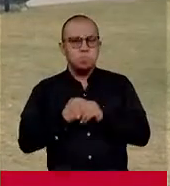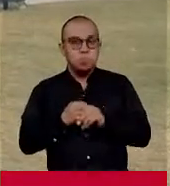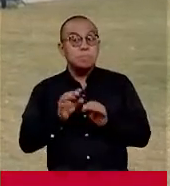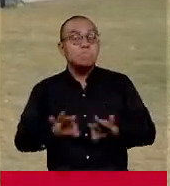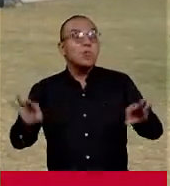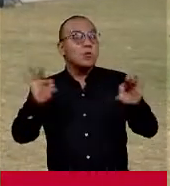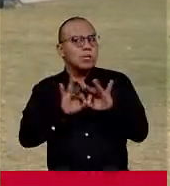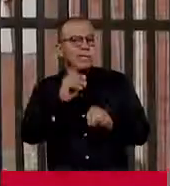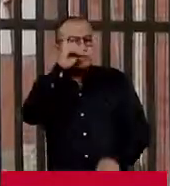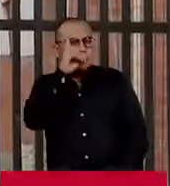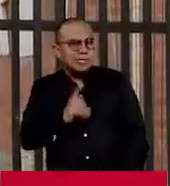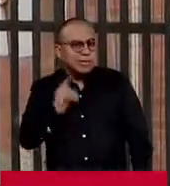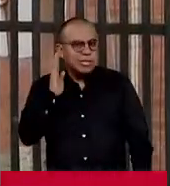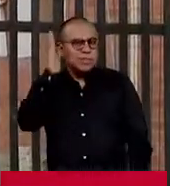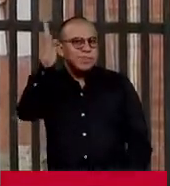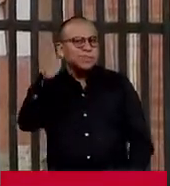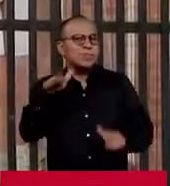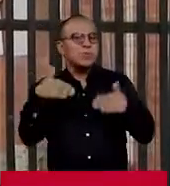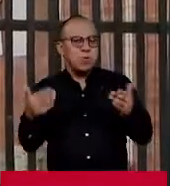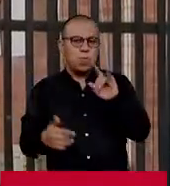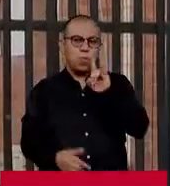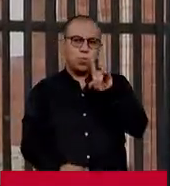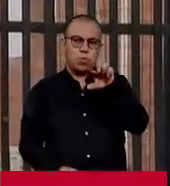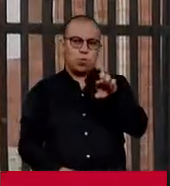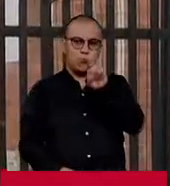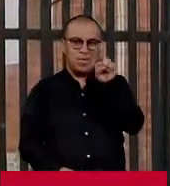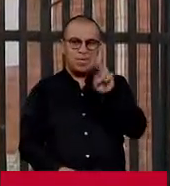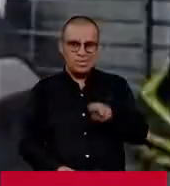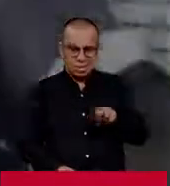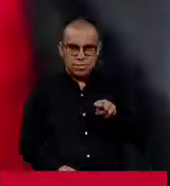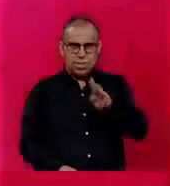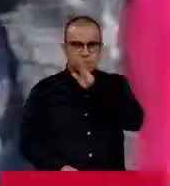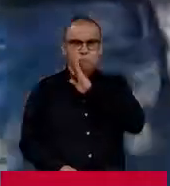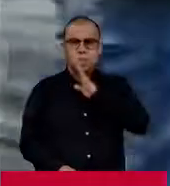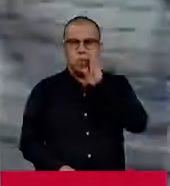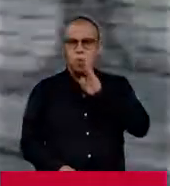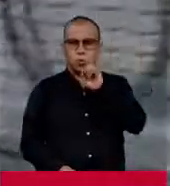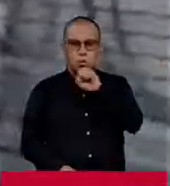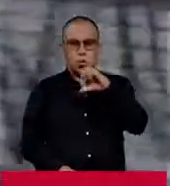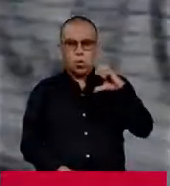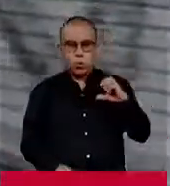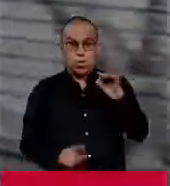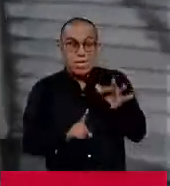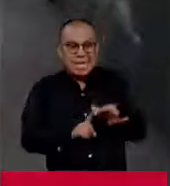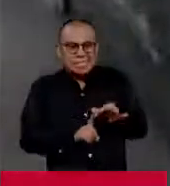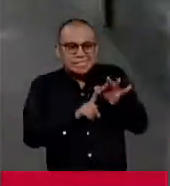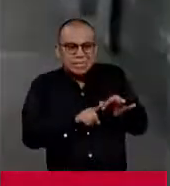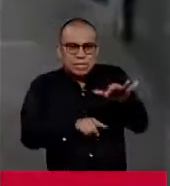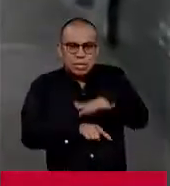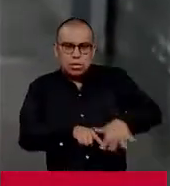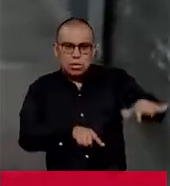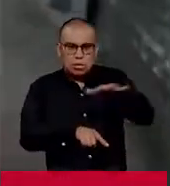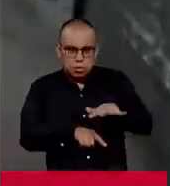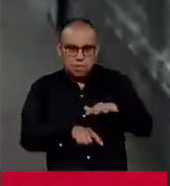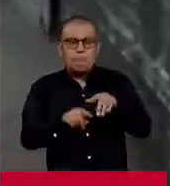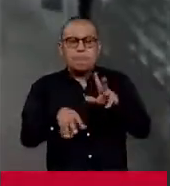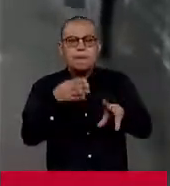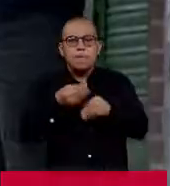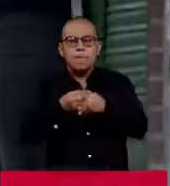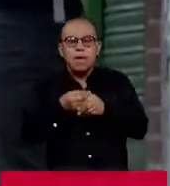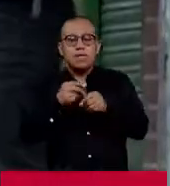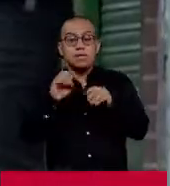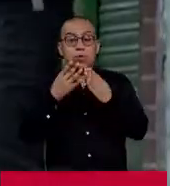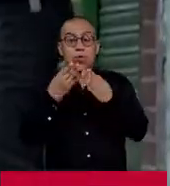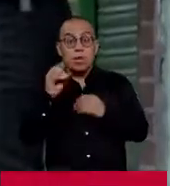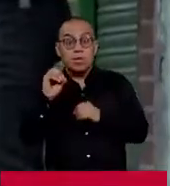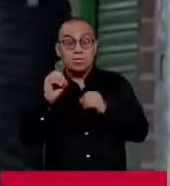cuenta decisiones futuras sobre la UPZ Bosa Occidental, que está en cuidado especial, y la extensión de la